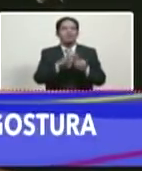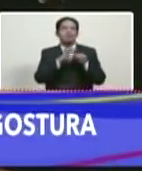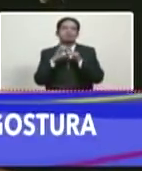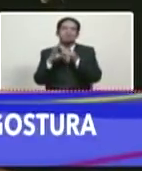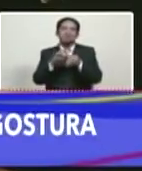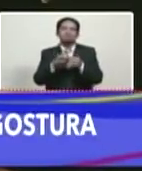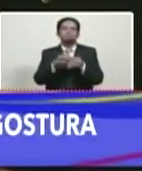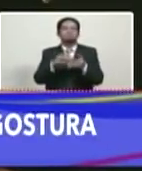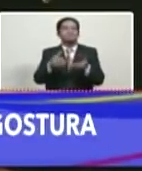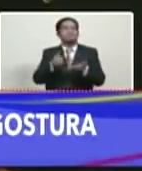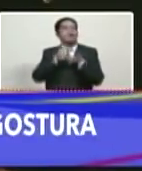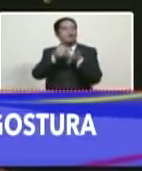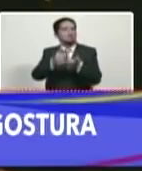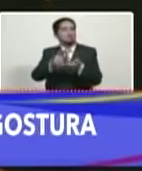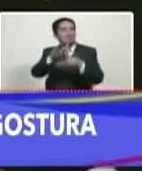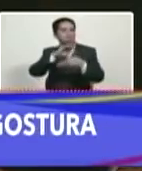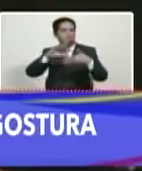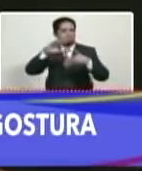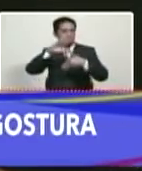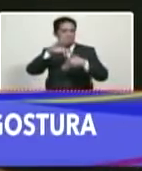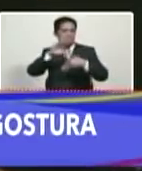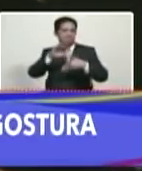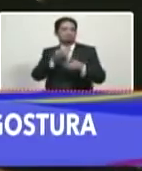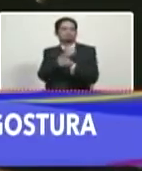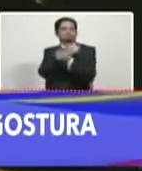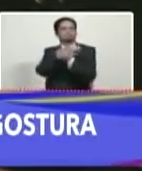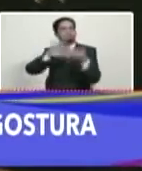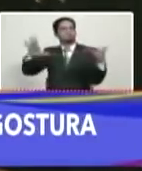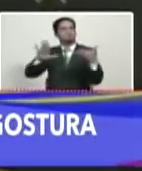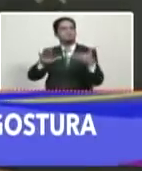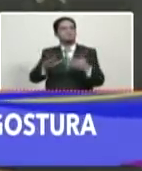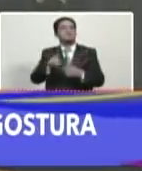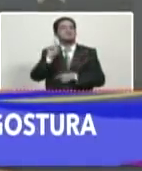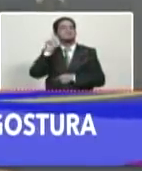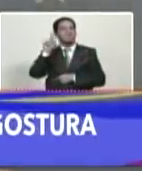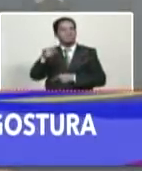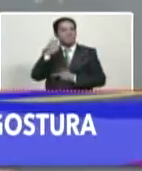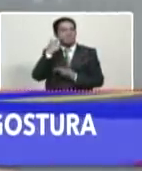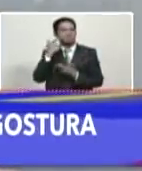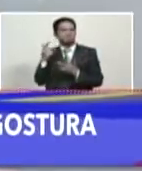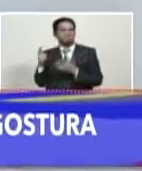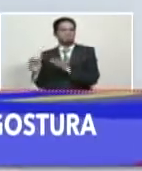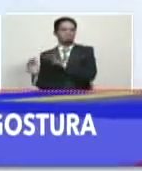entera y que apuntó hacia la unión del continente en el Congreso de Panamá.